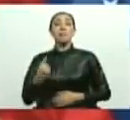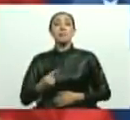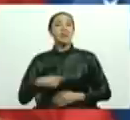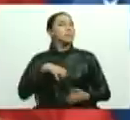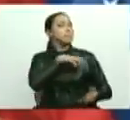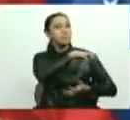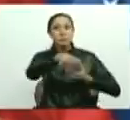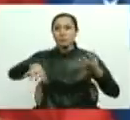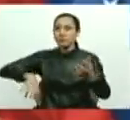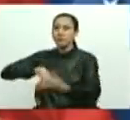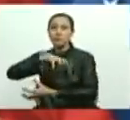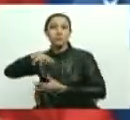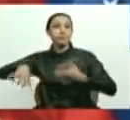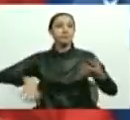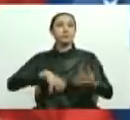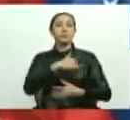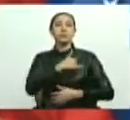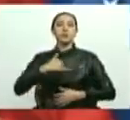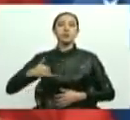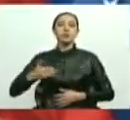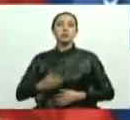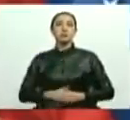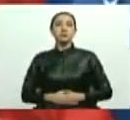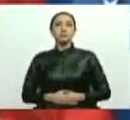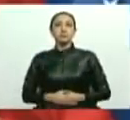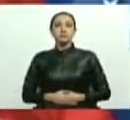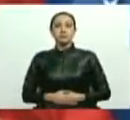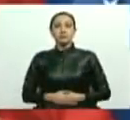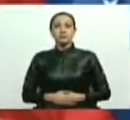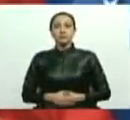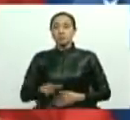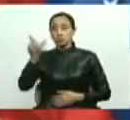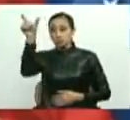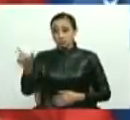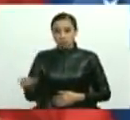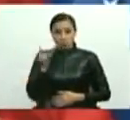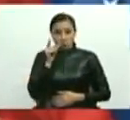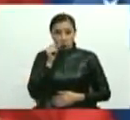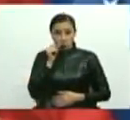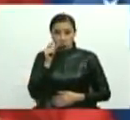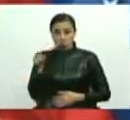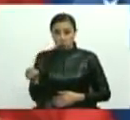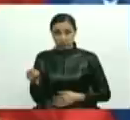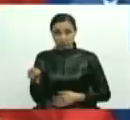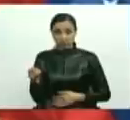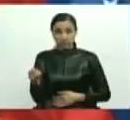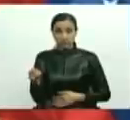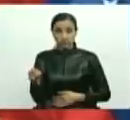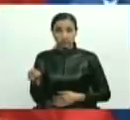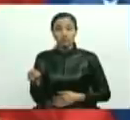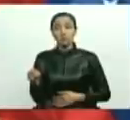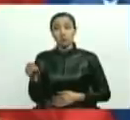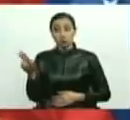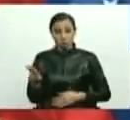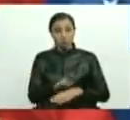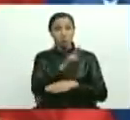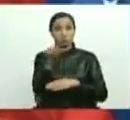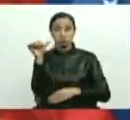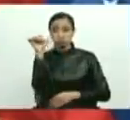desestabilizar. De seguro este señor es un adicto a las